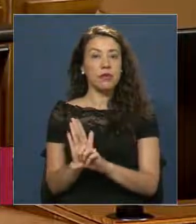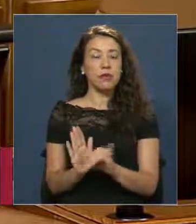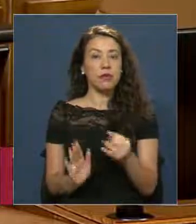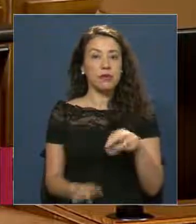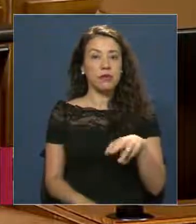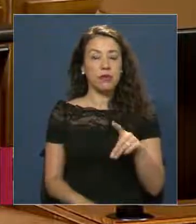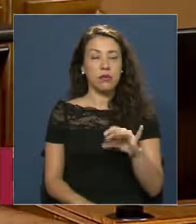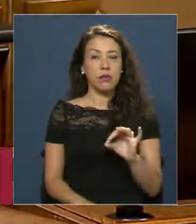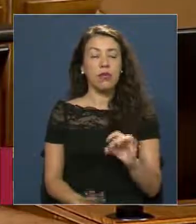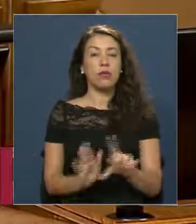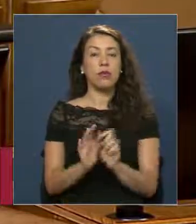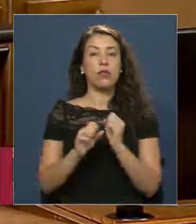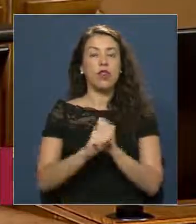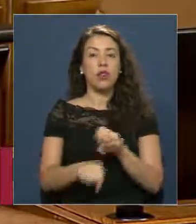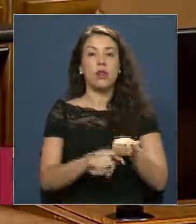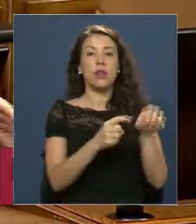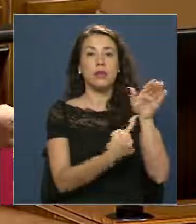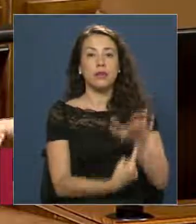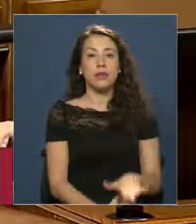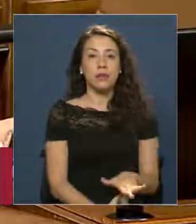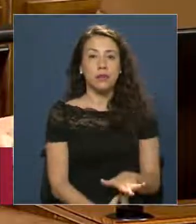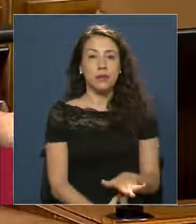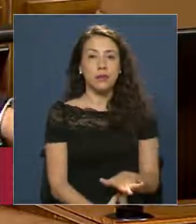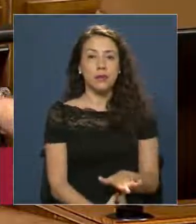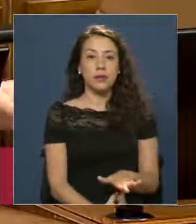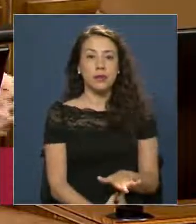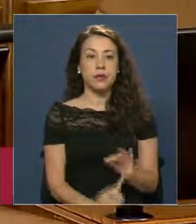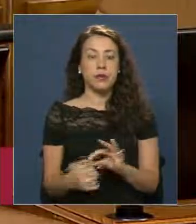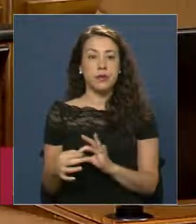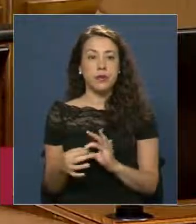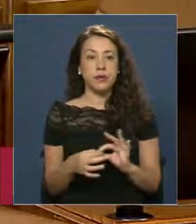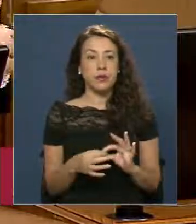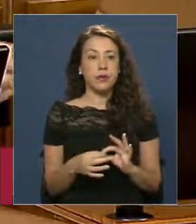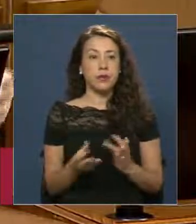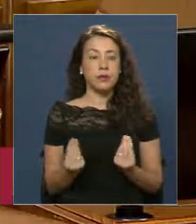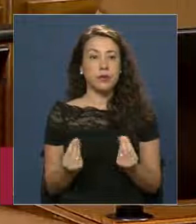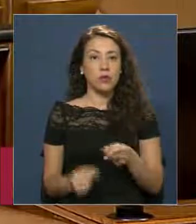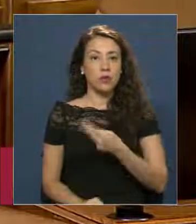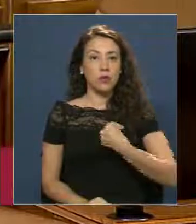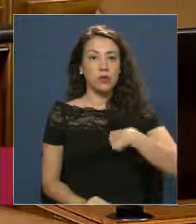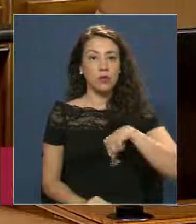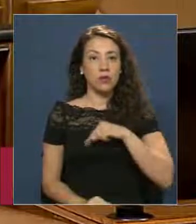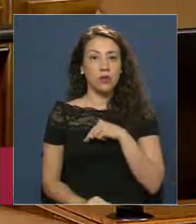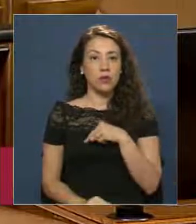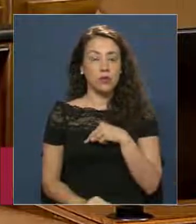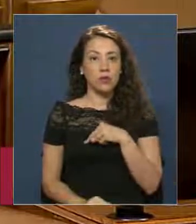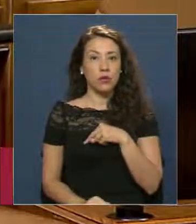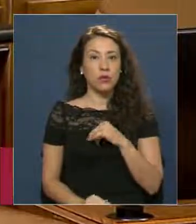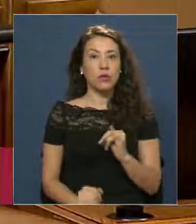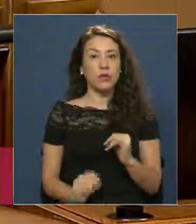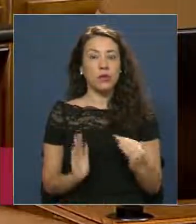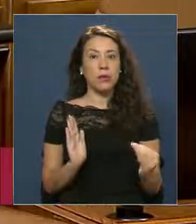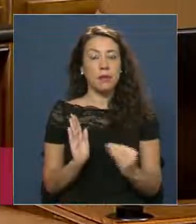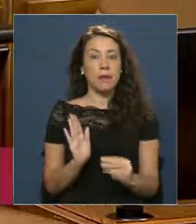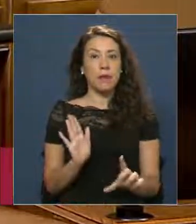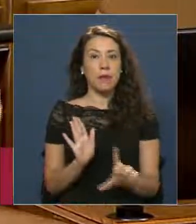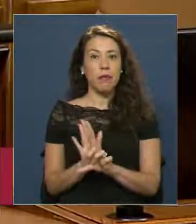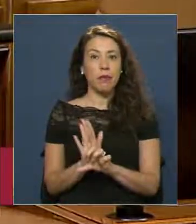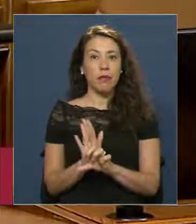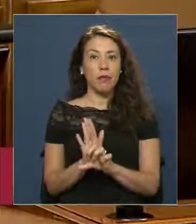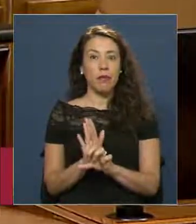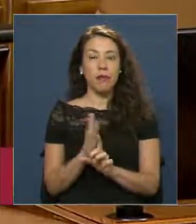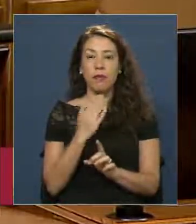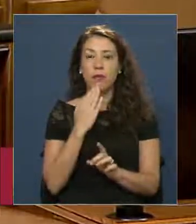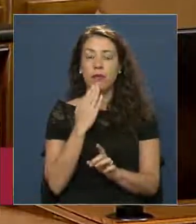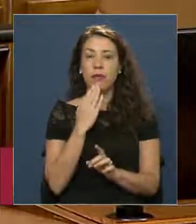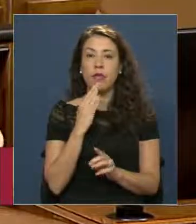ley contra la discriminación. Por eso es que muchos de nosotros apoyamos la ley también